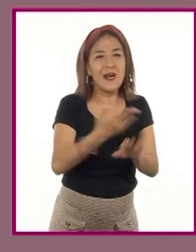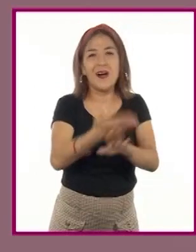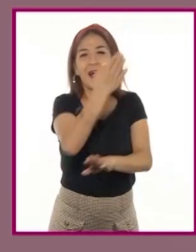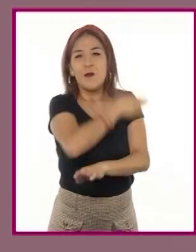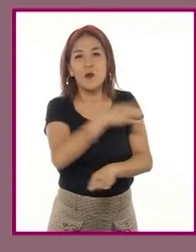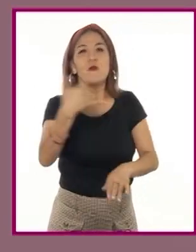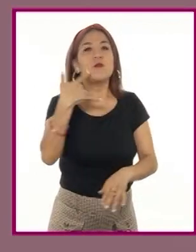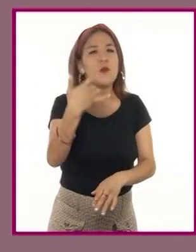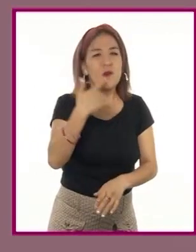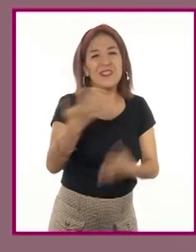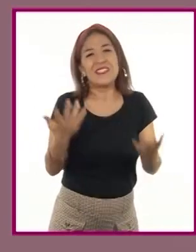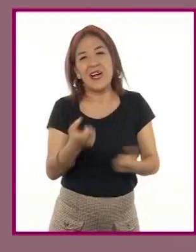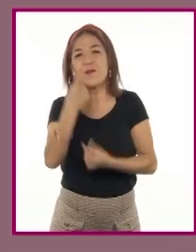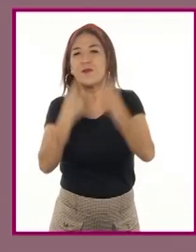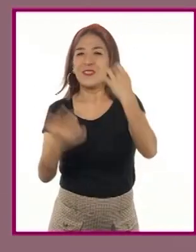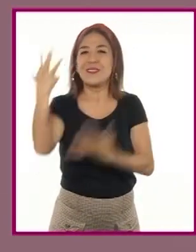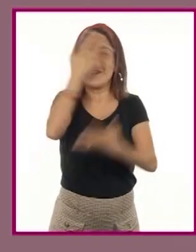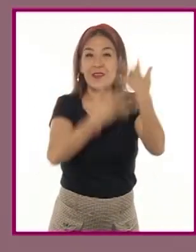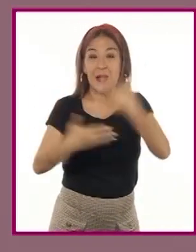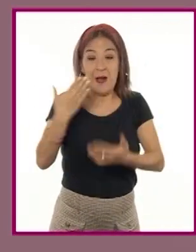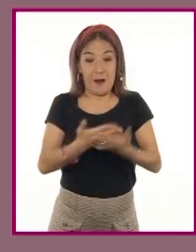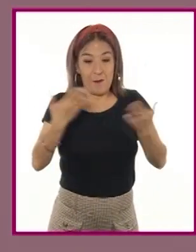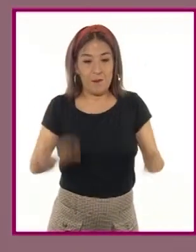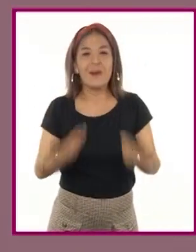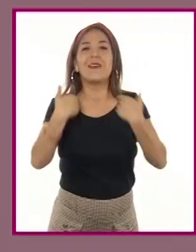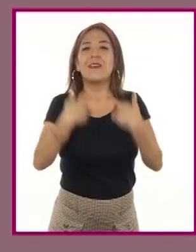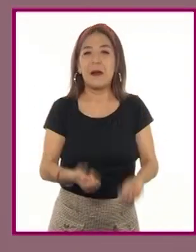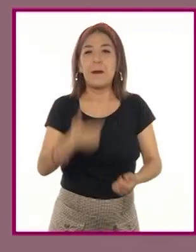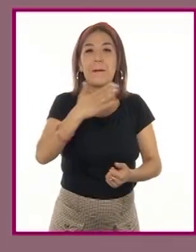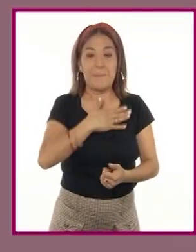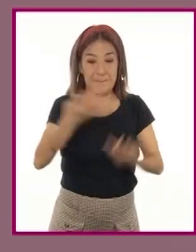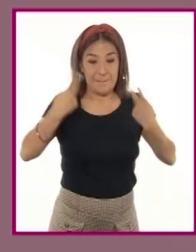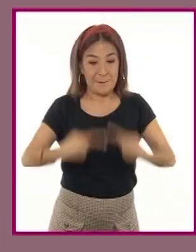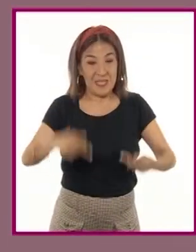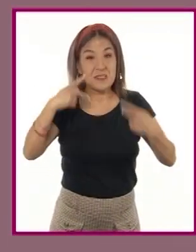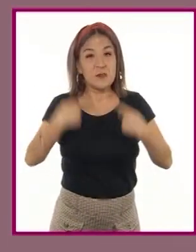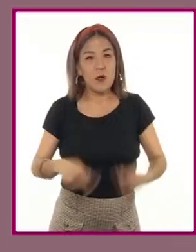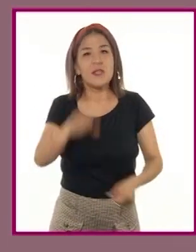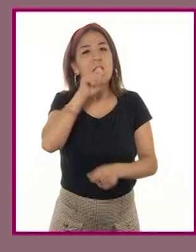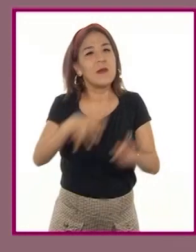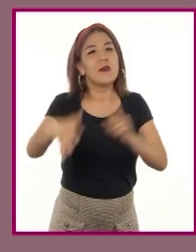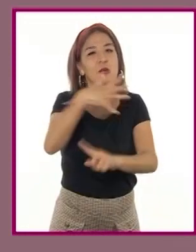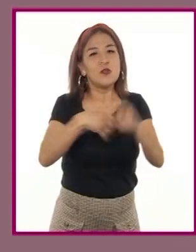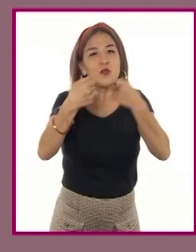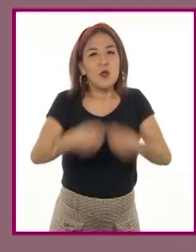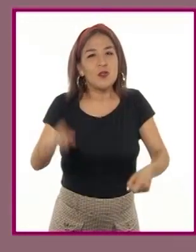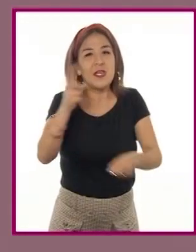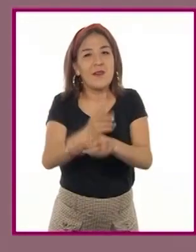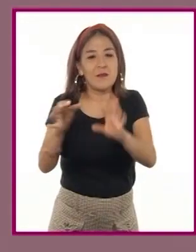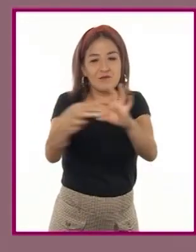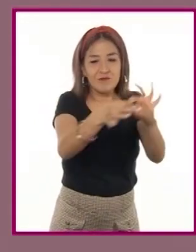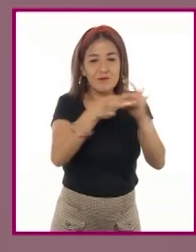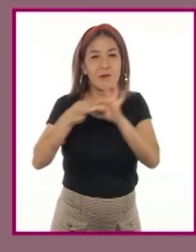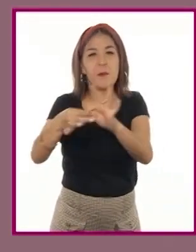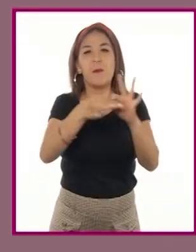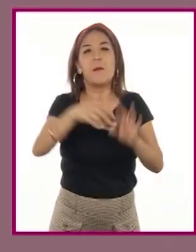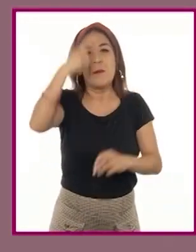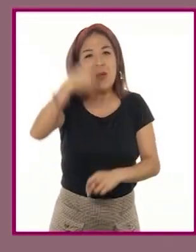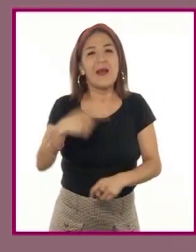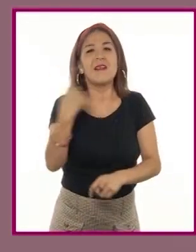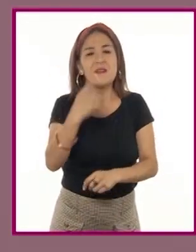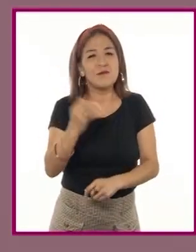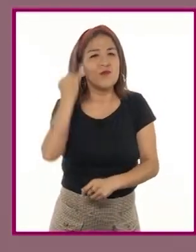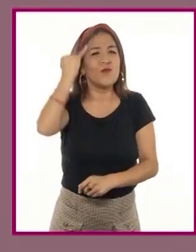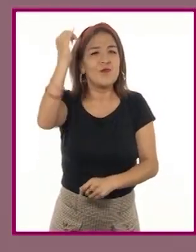podemos entendernos hoy como personas, pero también como sociedad y obtener más y mejores elementos para imaginar un